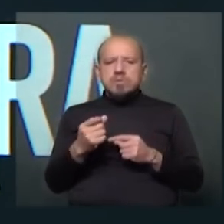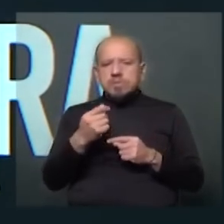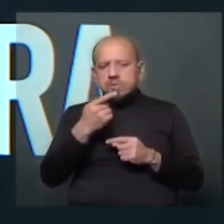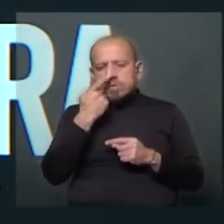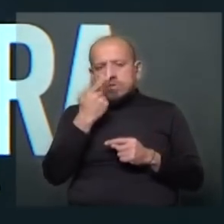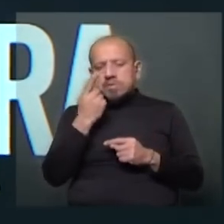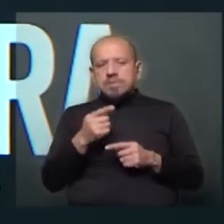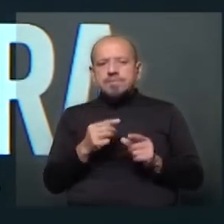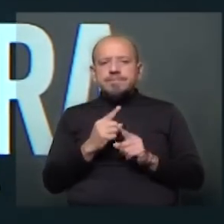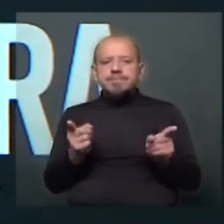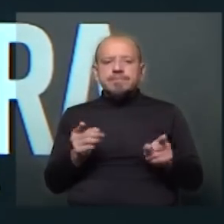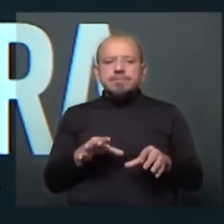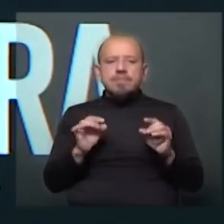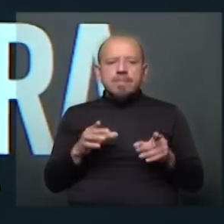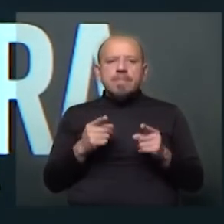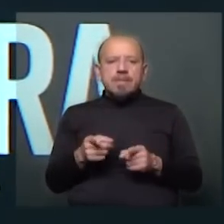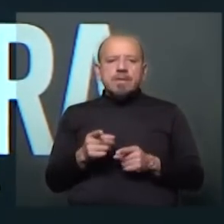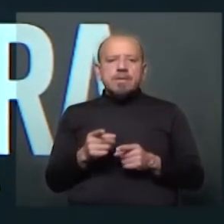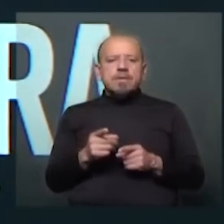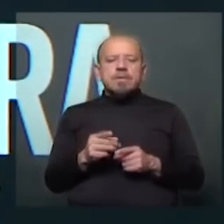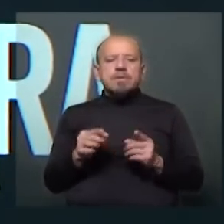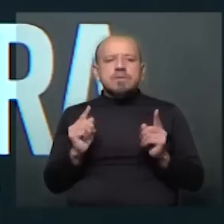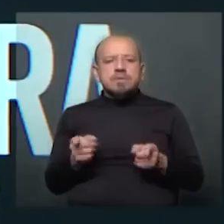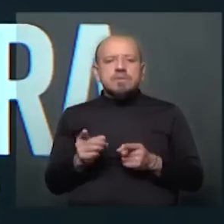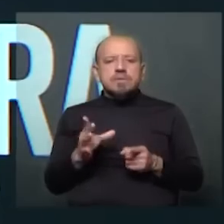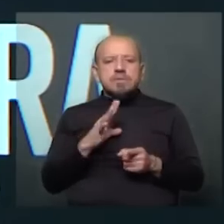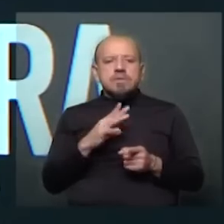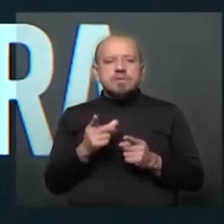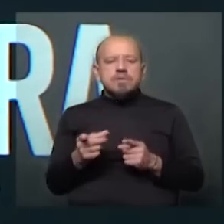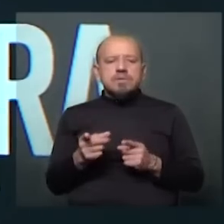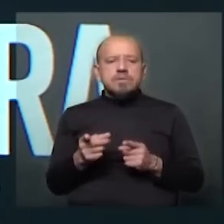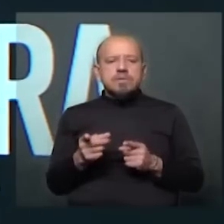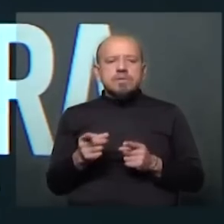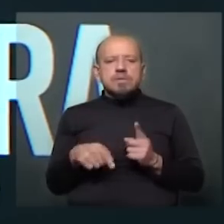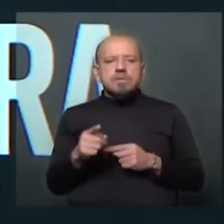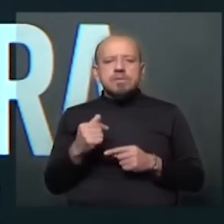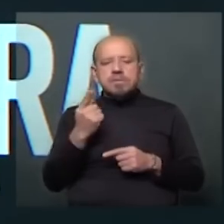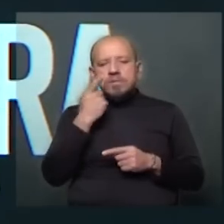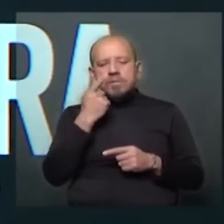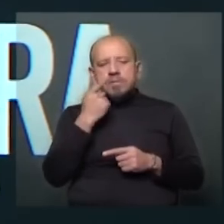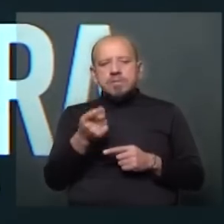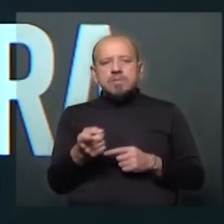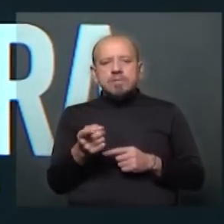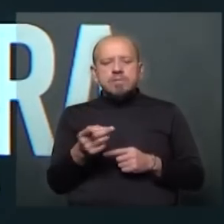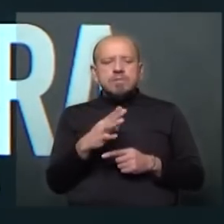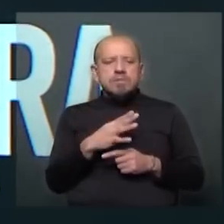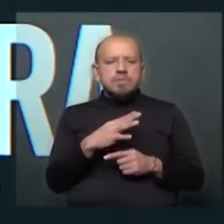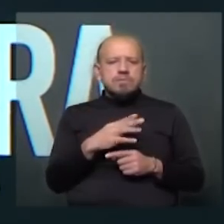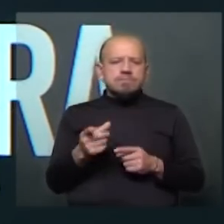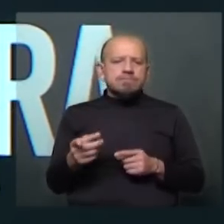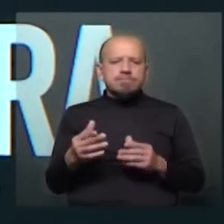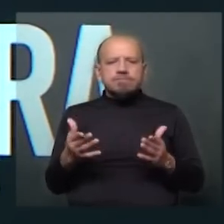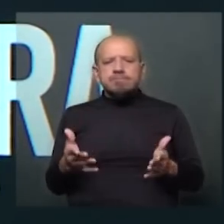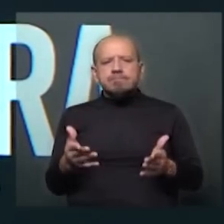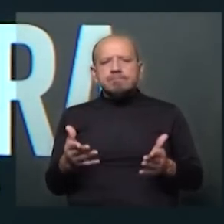dos en la tormenta que no están solo ellos eh sino también el entorno no están padres por ejemplo no y lo que viven los padres o sea está esa